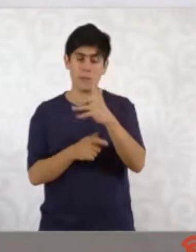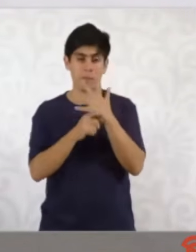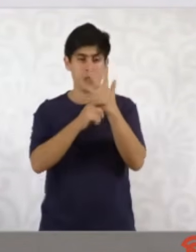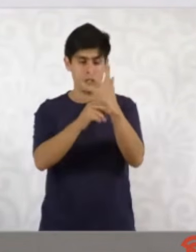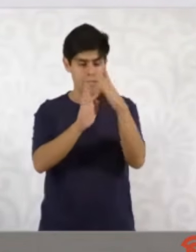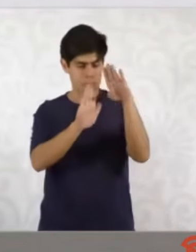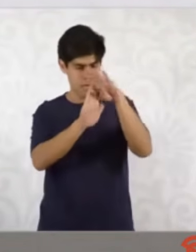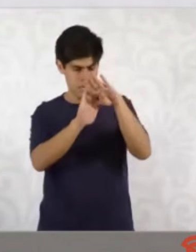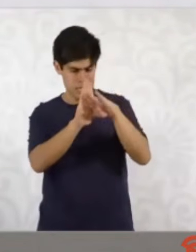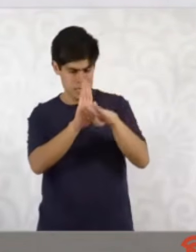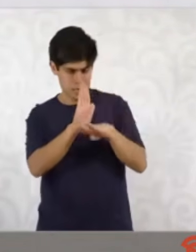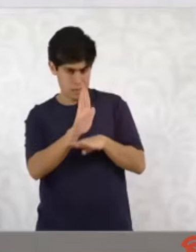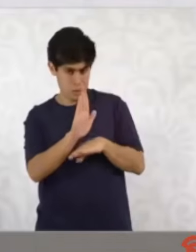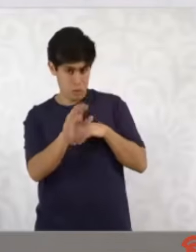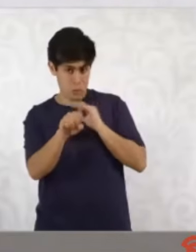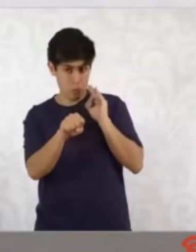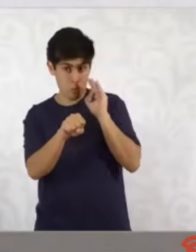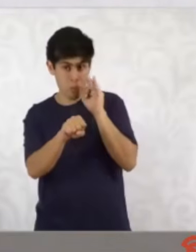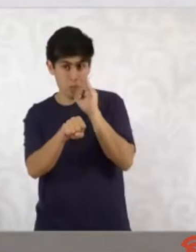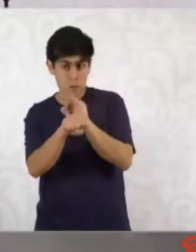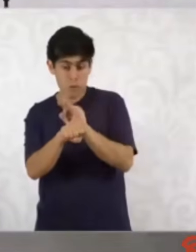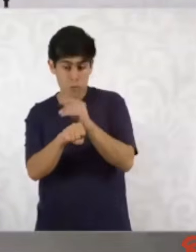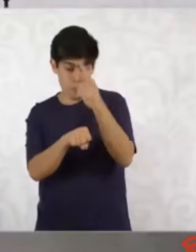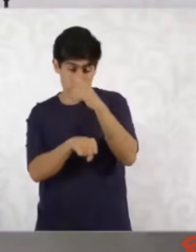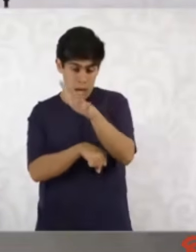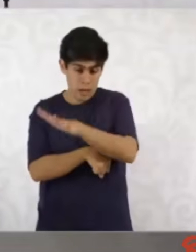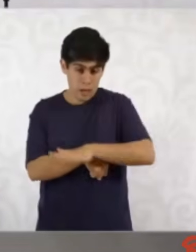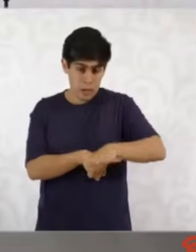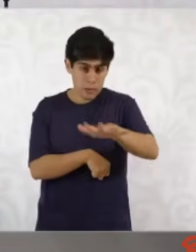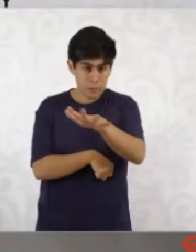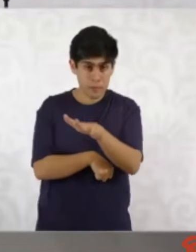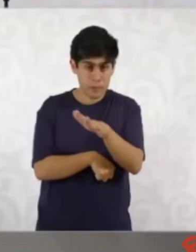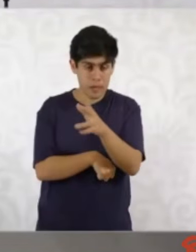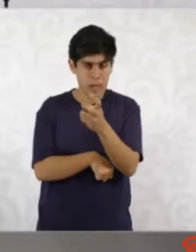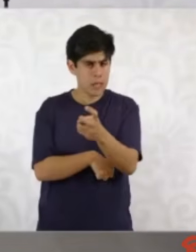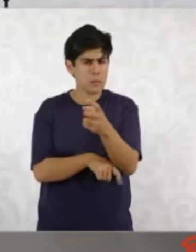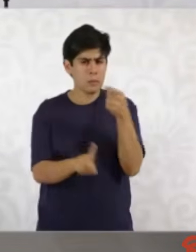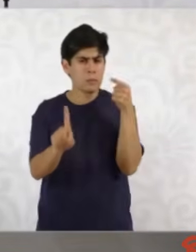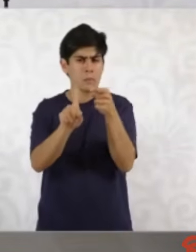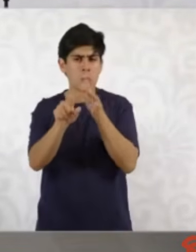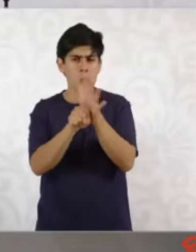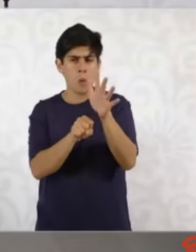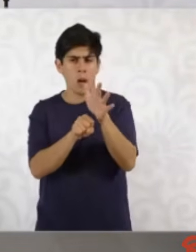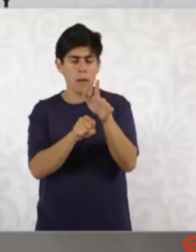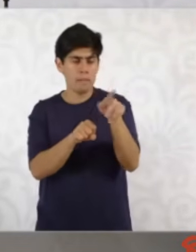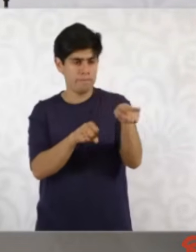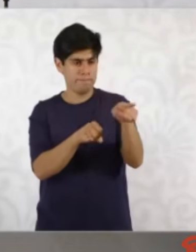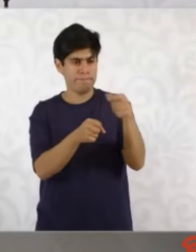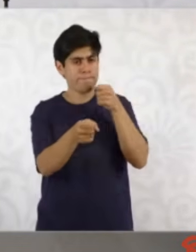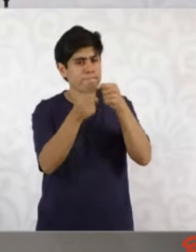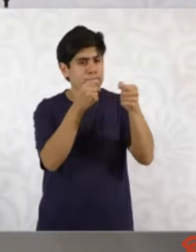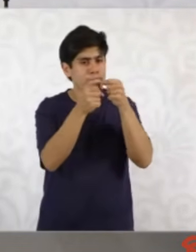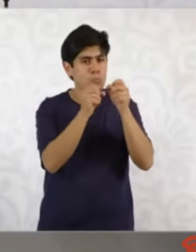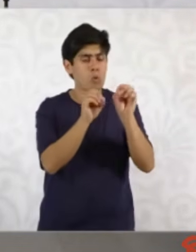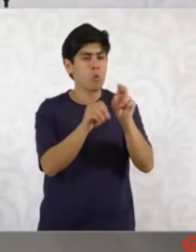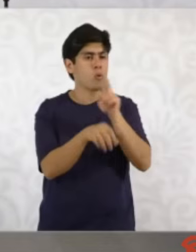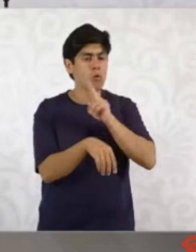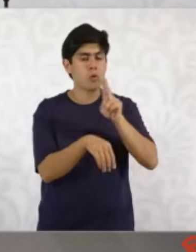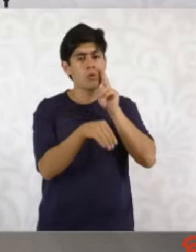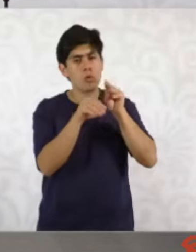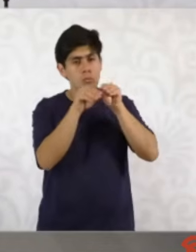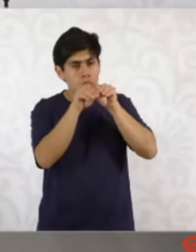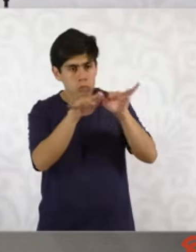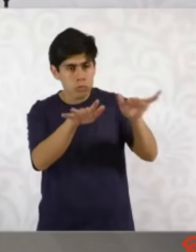de protección a los derechos de las audiencias pretenden sancionar a las emisoras que presenten